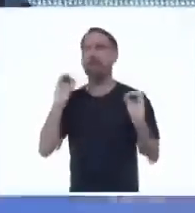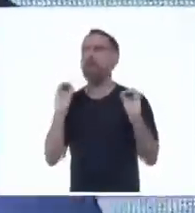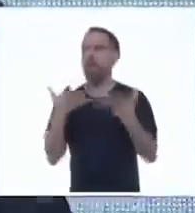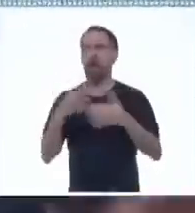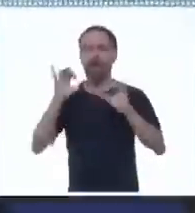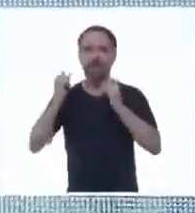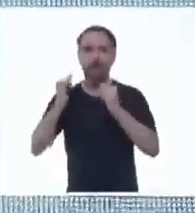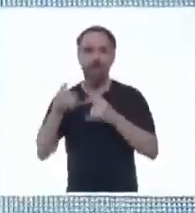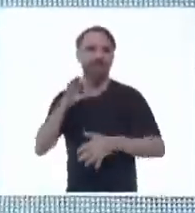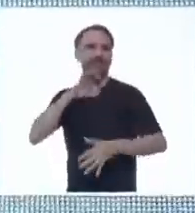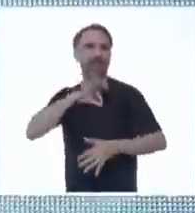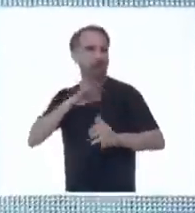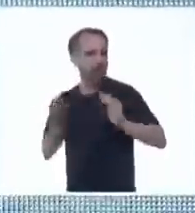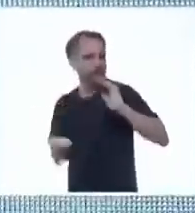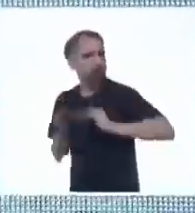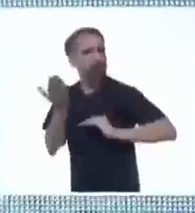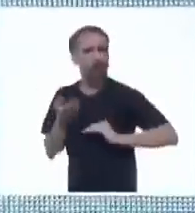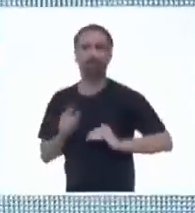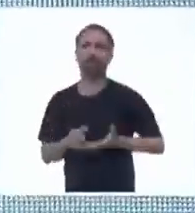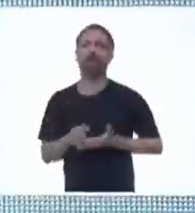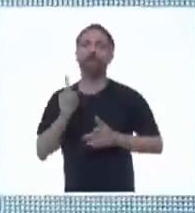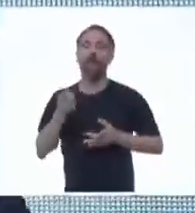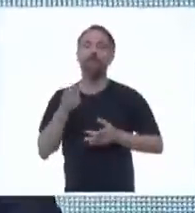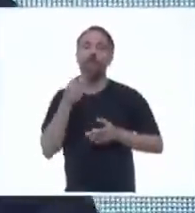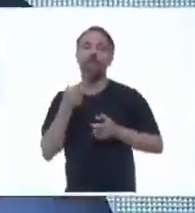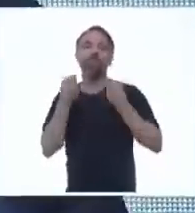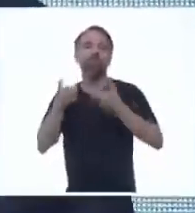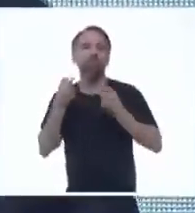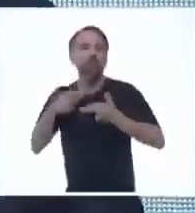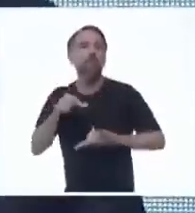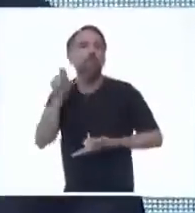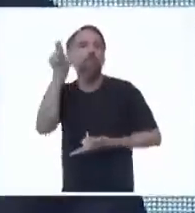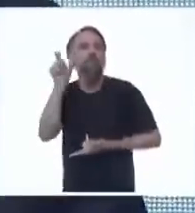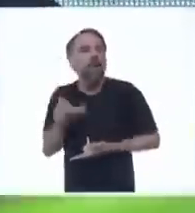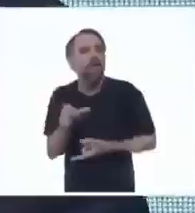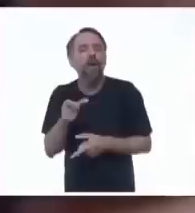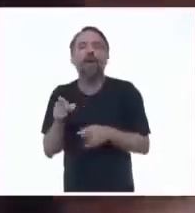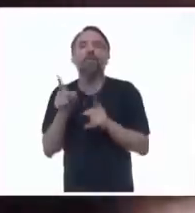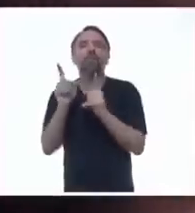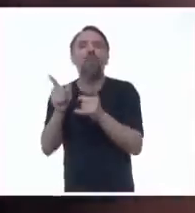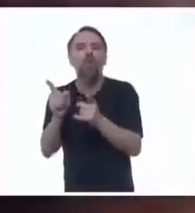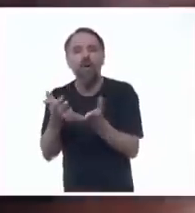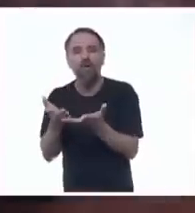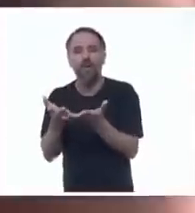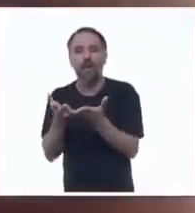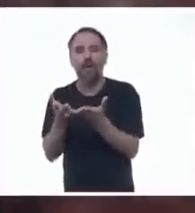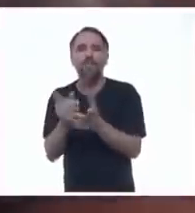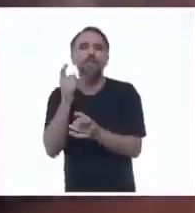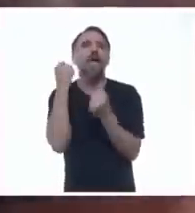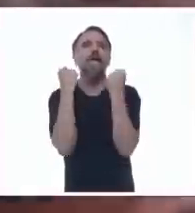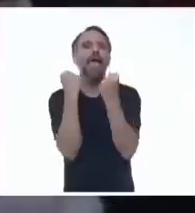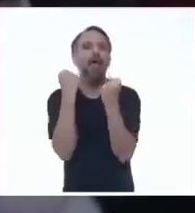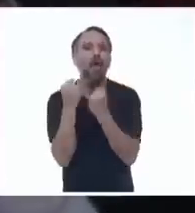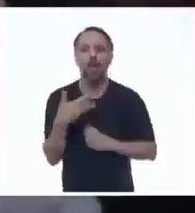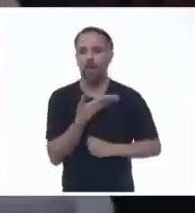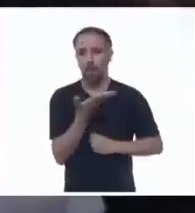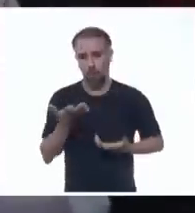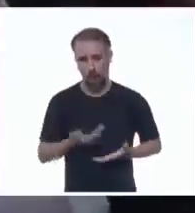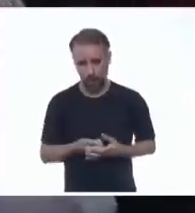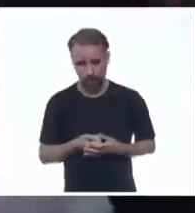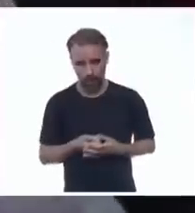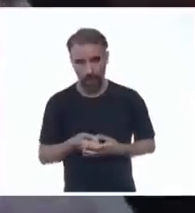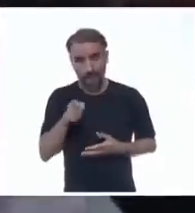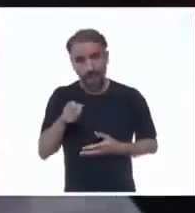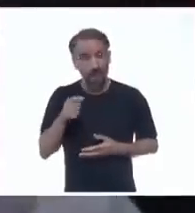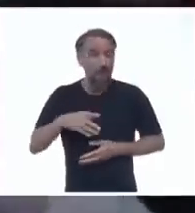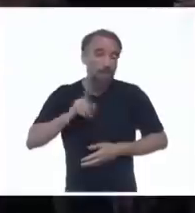ingreso en salarios y el ingreso de aquellos que todavía están en la economía popular, de esos